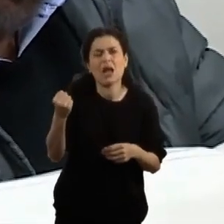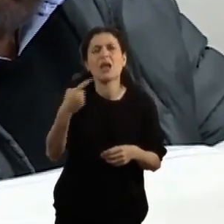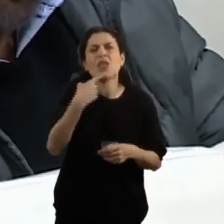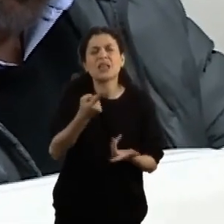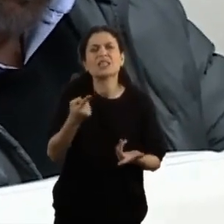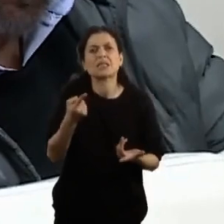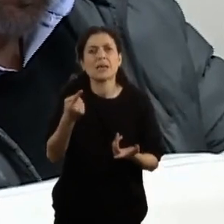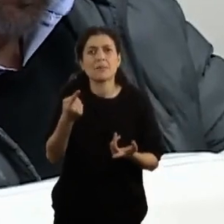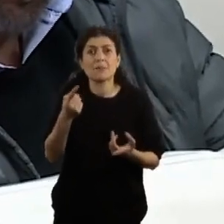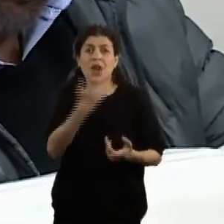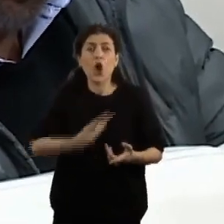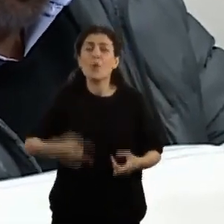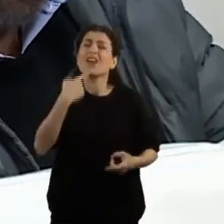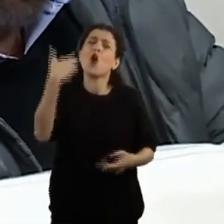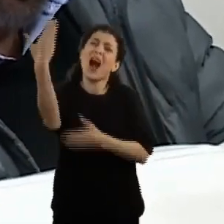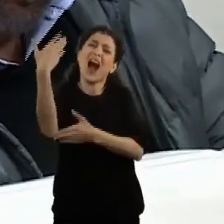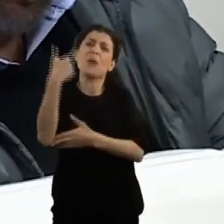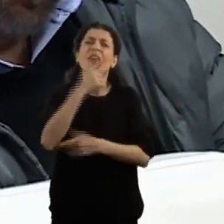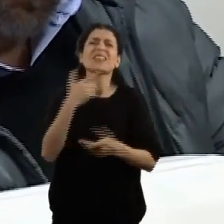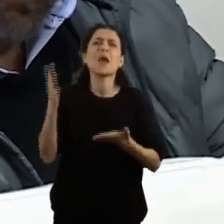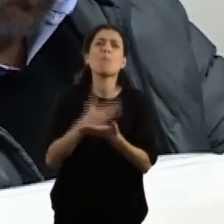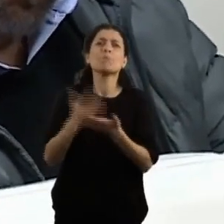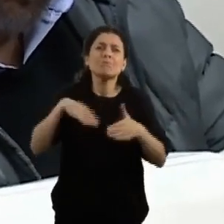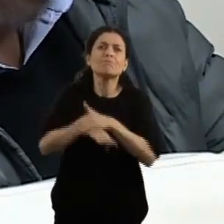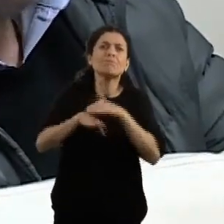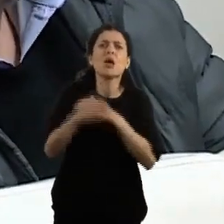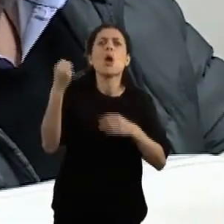es que no hay que emitir más. O sea, en contra de todos los preceptos